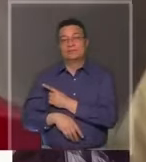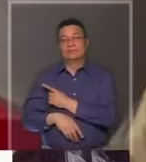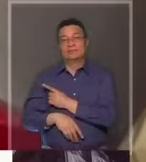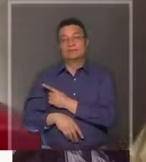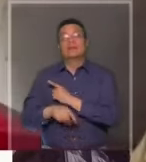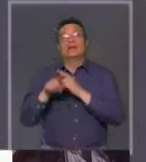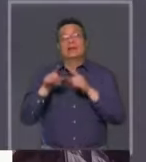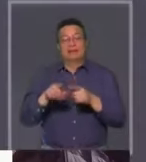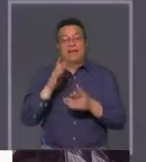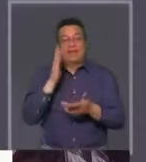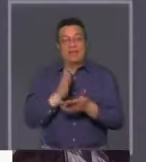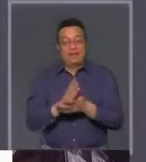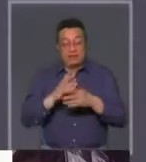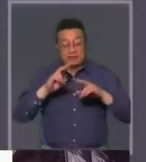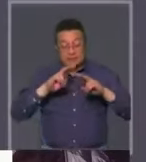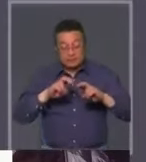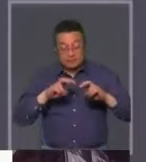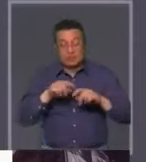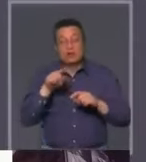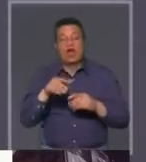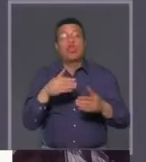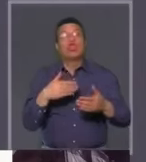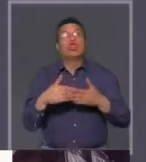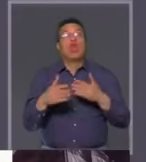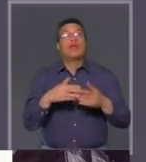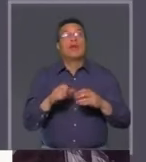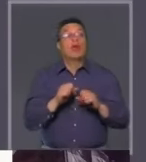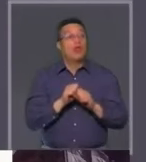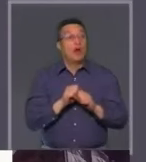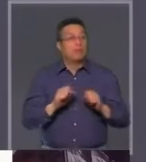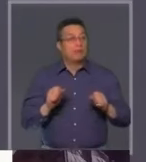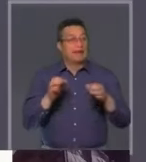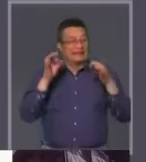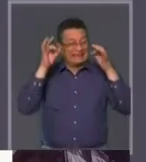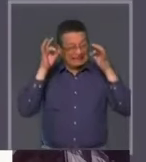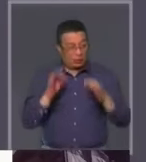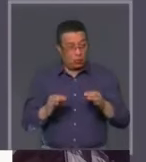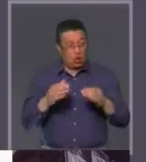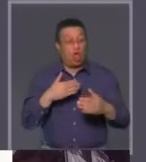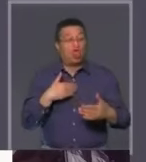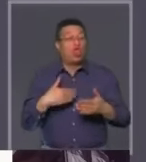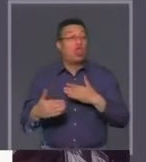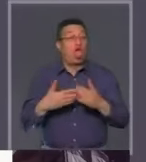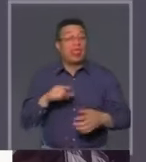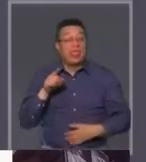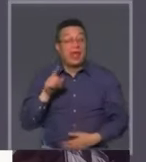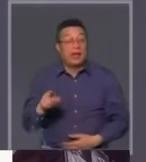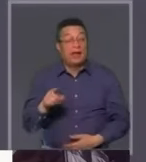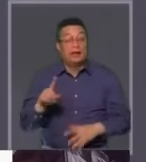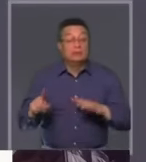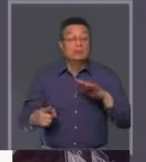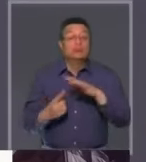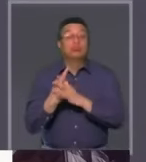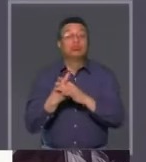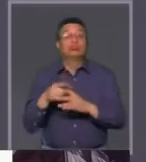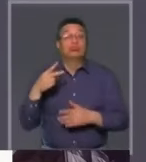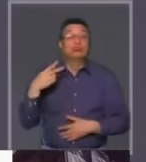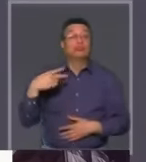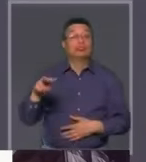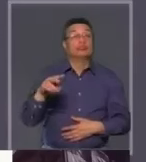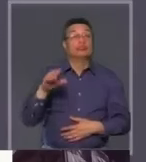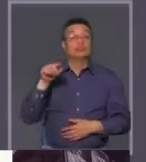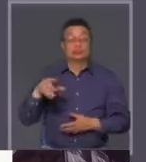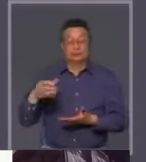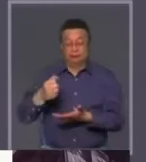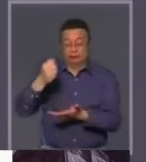tiene que investigar la procedencia porque no podemos determinar exactamente o F cientemente de dónde pertenece este este cuño